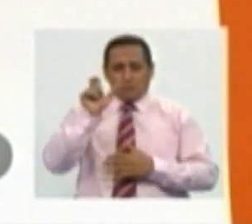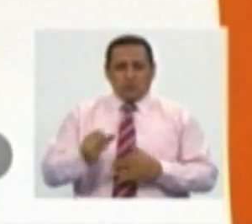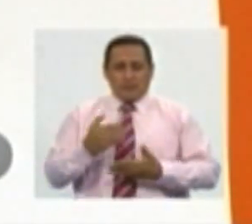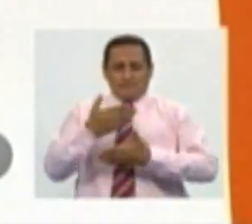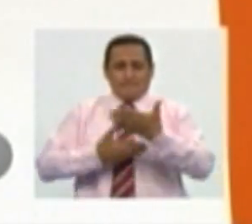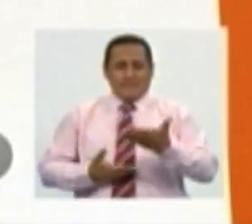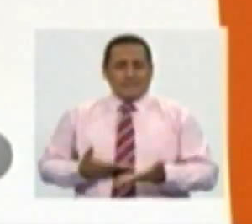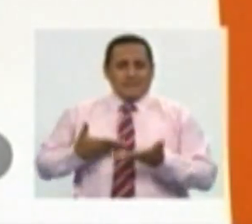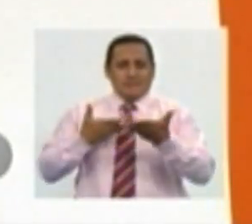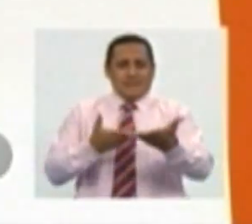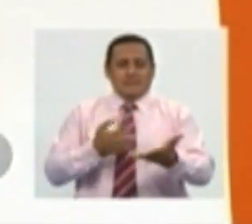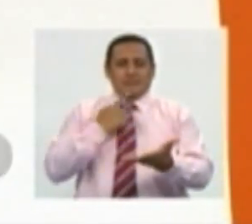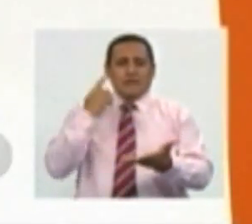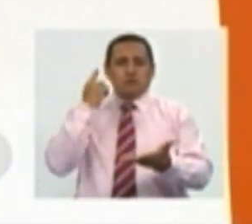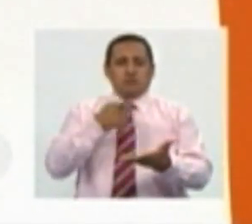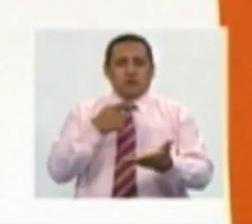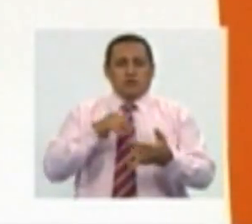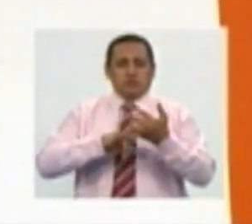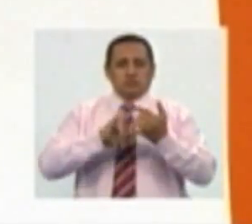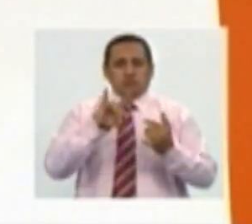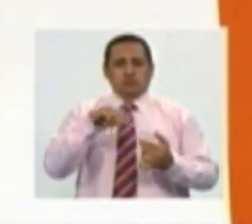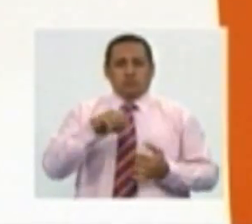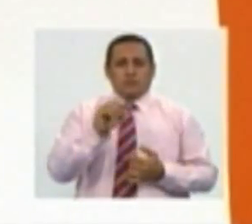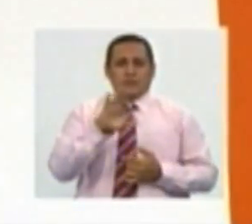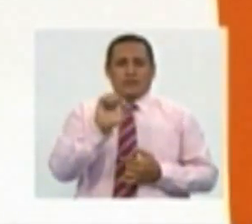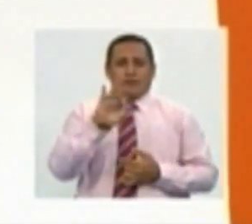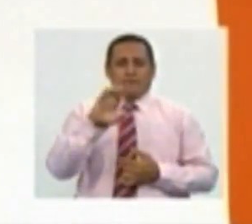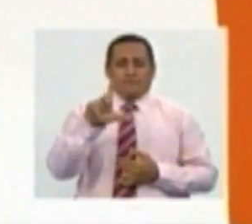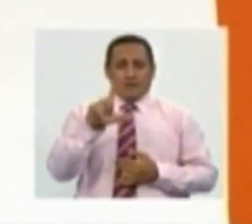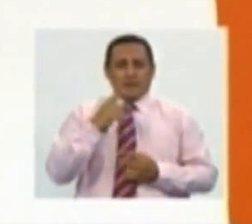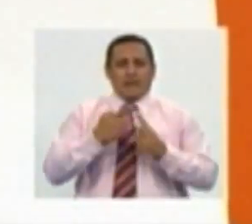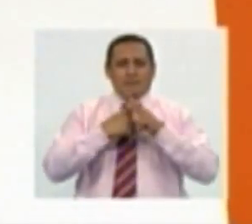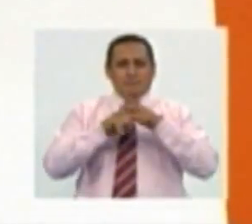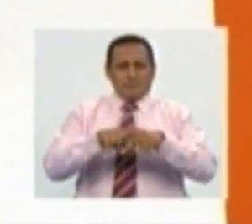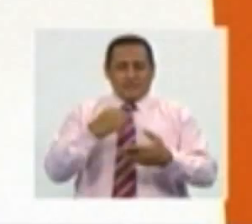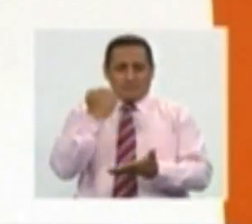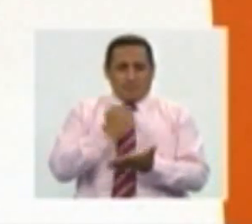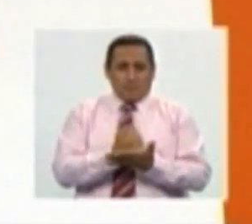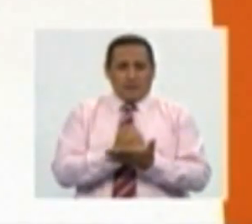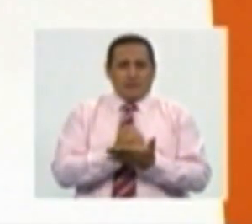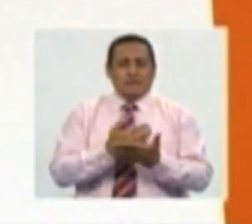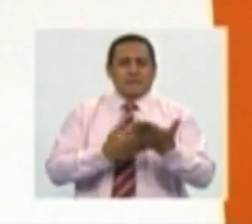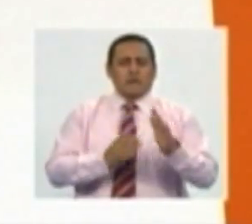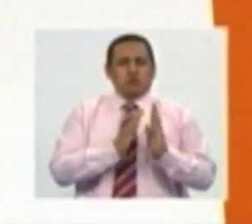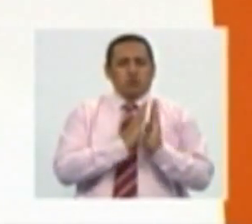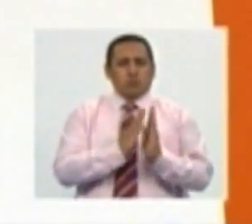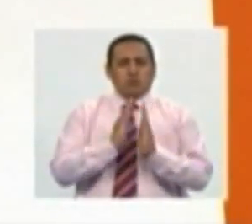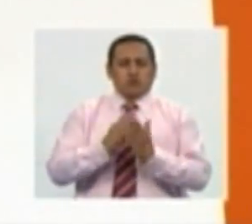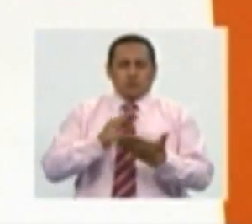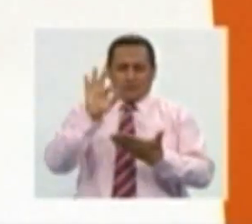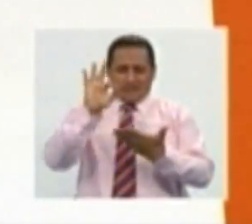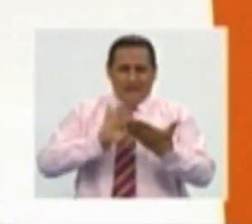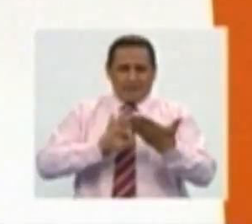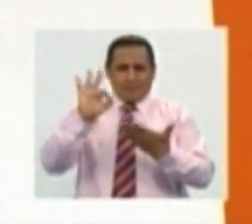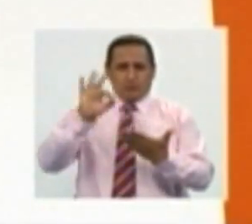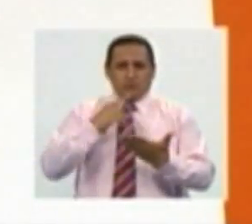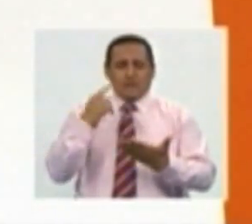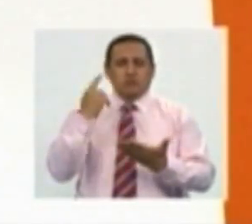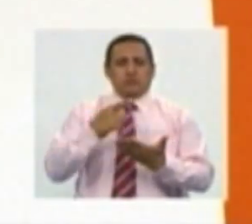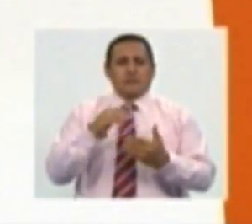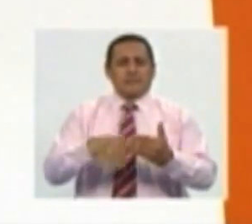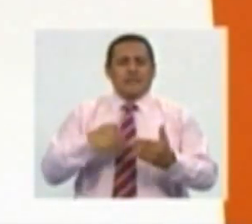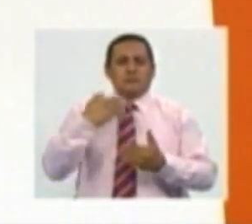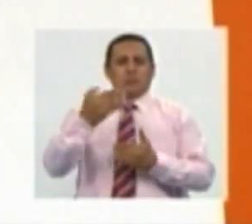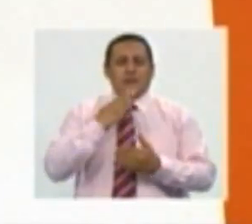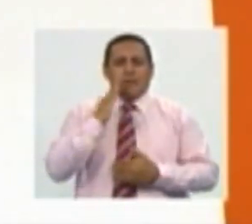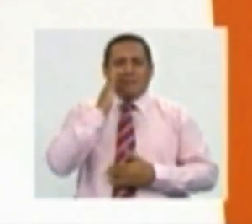ni bien pone su denuncia ante la SUNAFIL en la mesa de partes, se genera todo un proceso primero de calificación de la denuncia